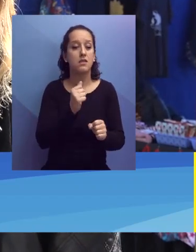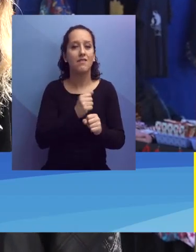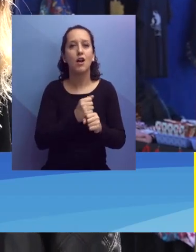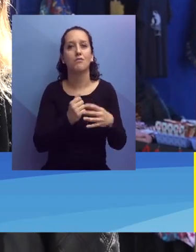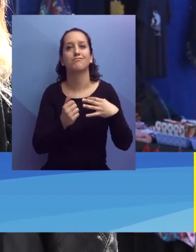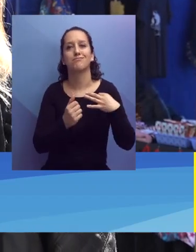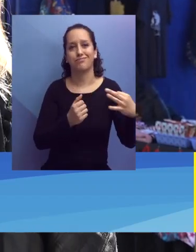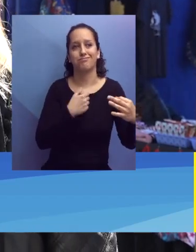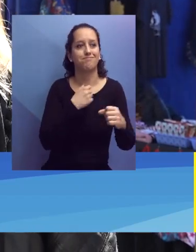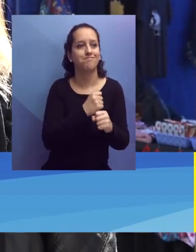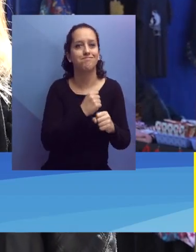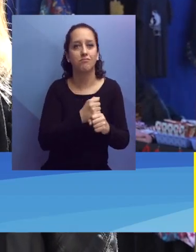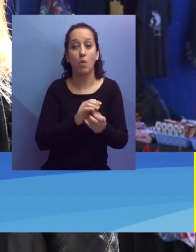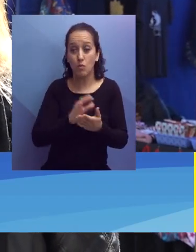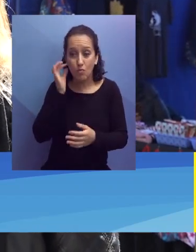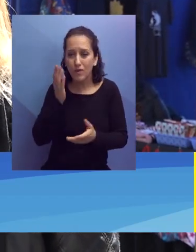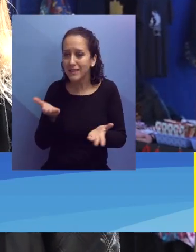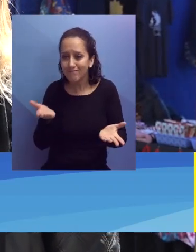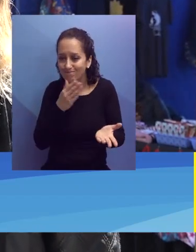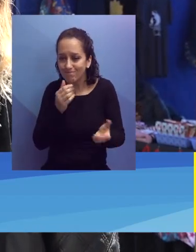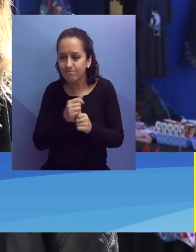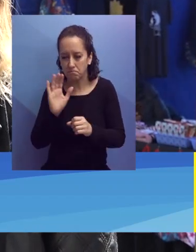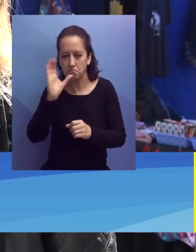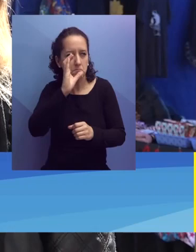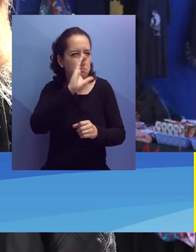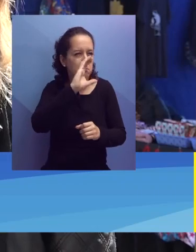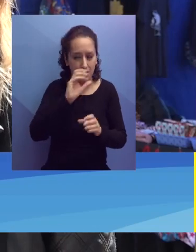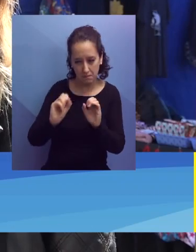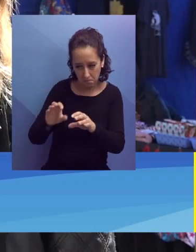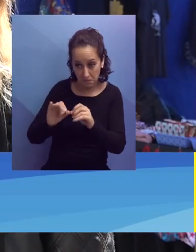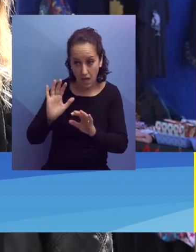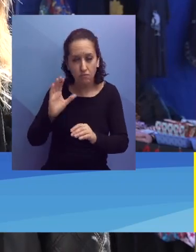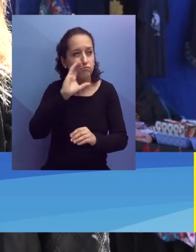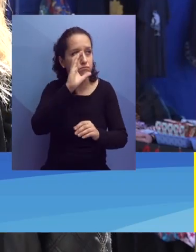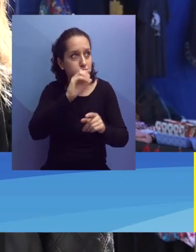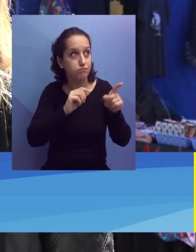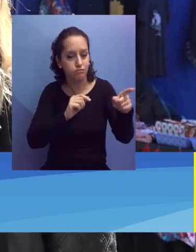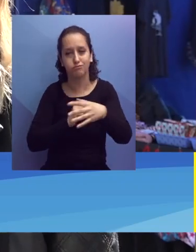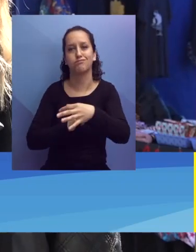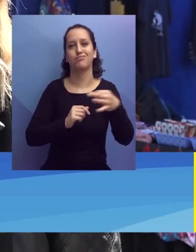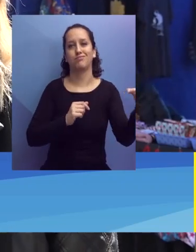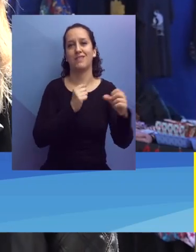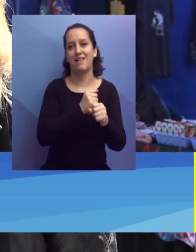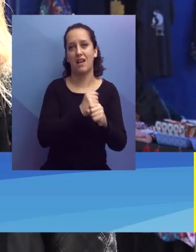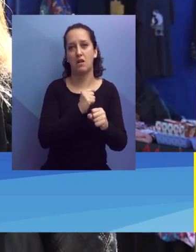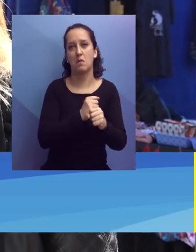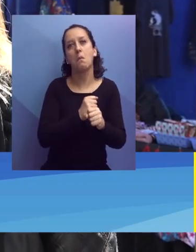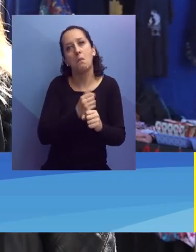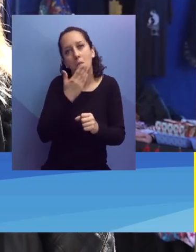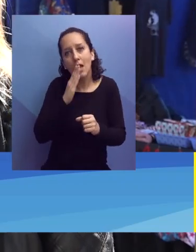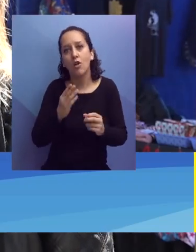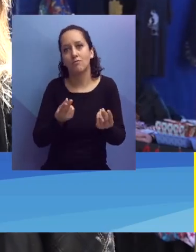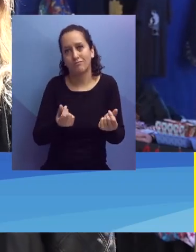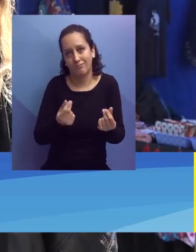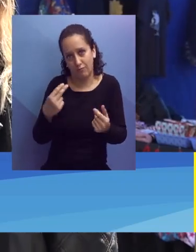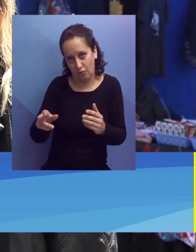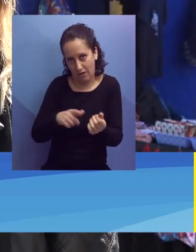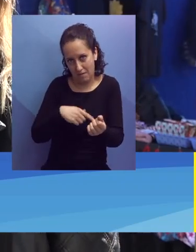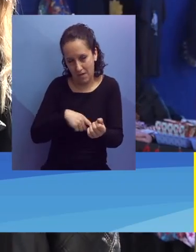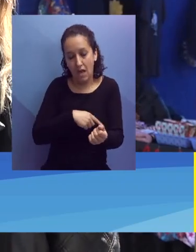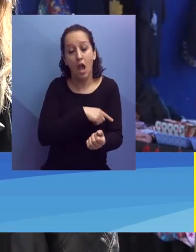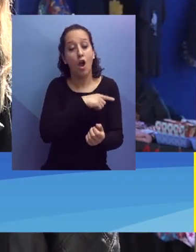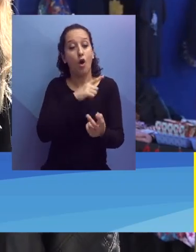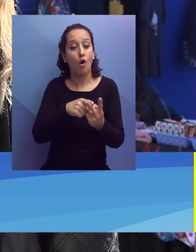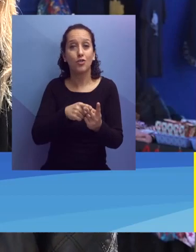trabajo, una línea de trabajo dependiente que busca incorporar a mujeres en el ámbito laboral, prepararlas y capacitarlas para que generen